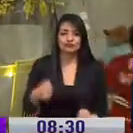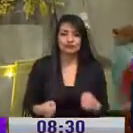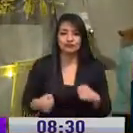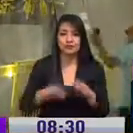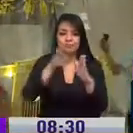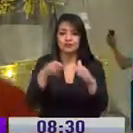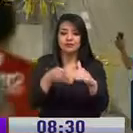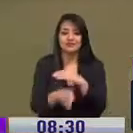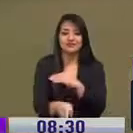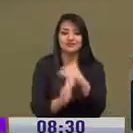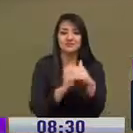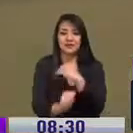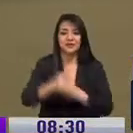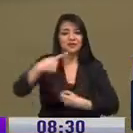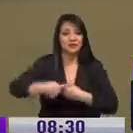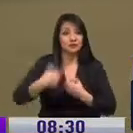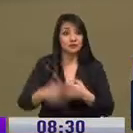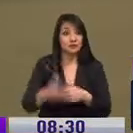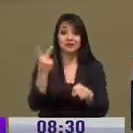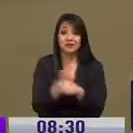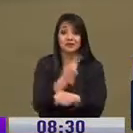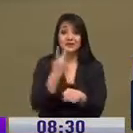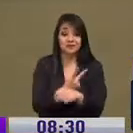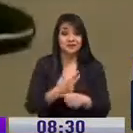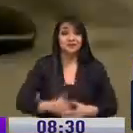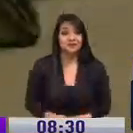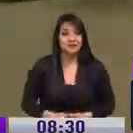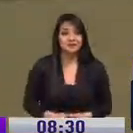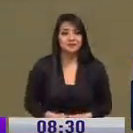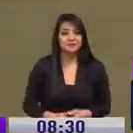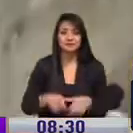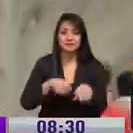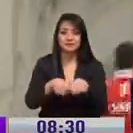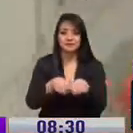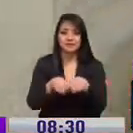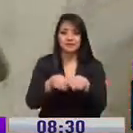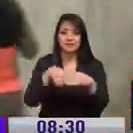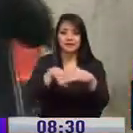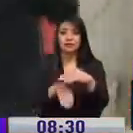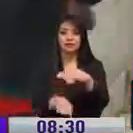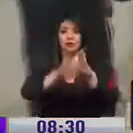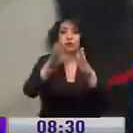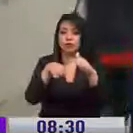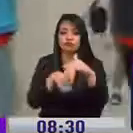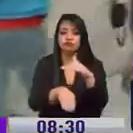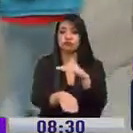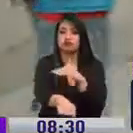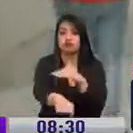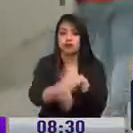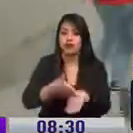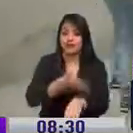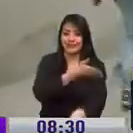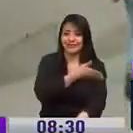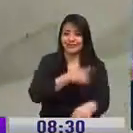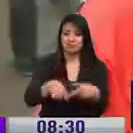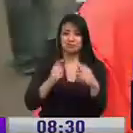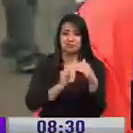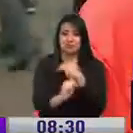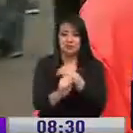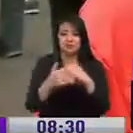del Metro de Quito. Por segunda ocasión, se realizó una competencia subterránea antes de que entre en operación el proyecto de